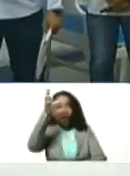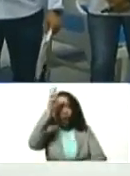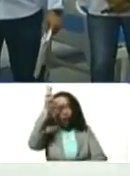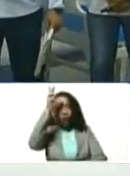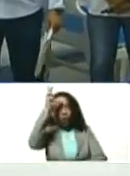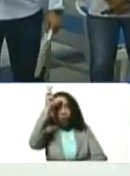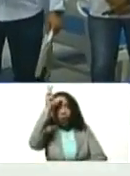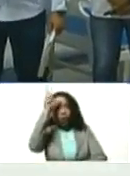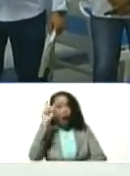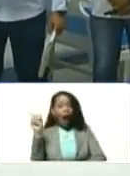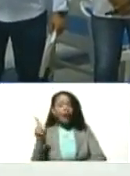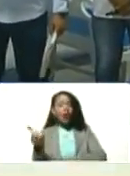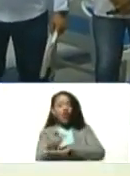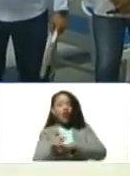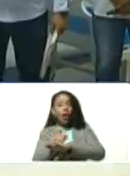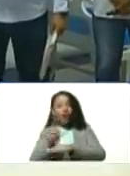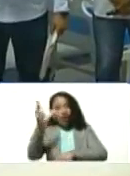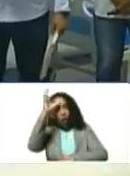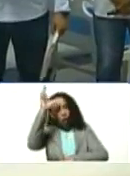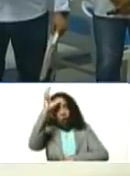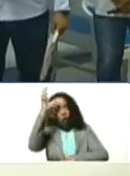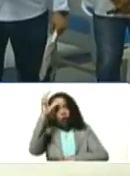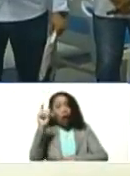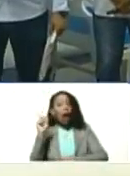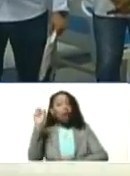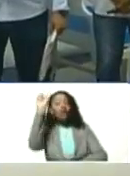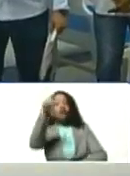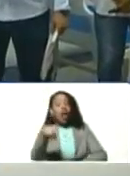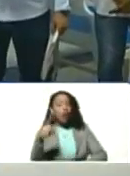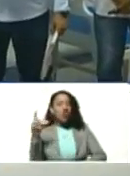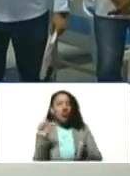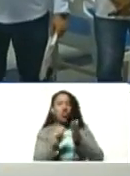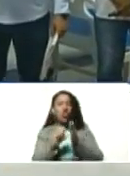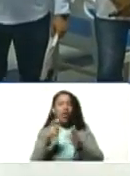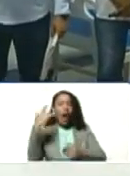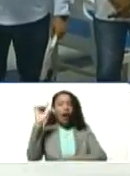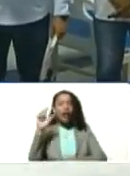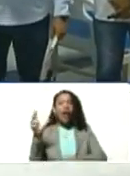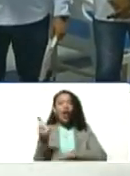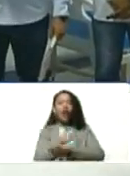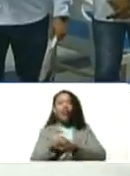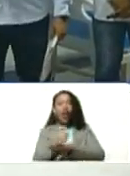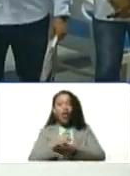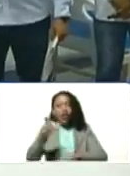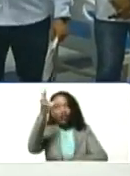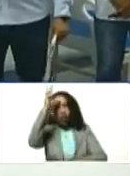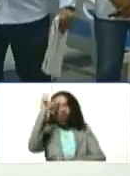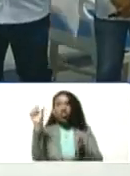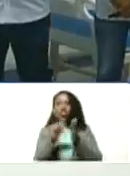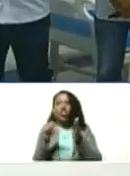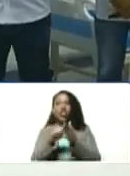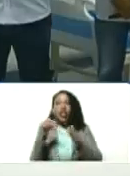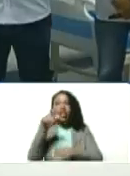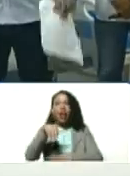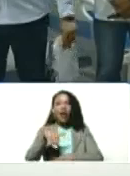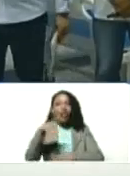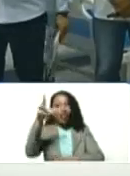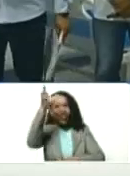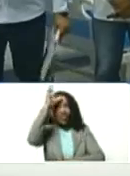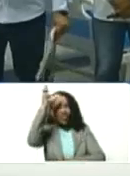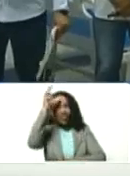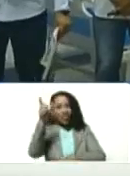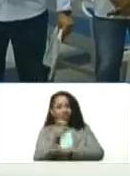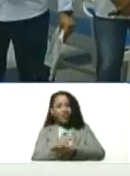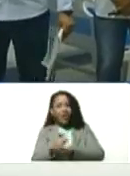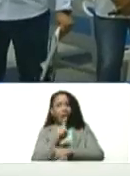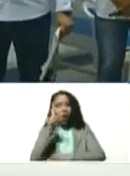está Víctor Clar. También, ¿en dónde está Víctor Clar? ¿En dónde está Víctor Clar?